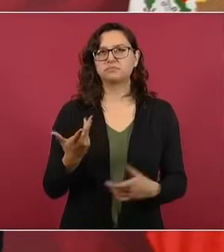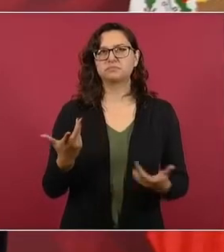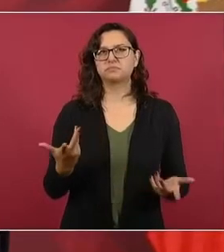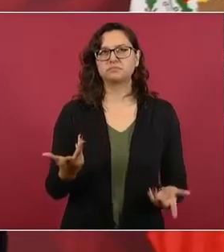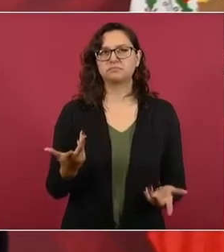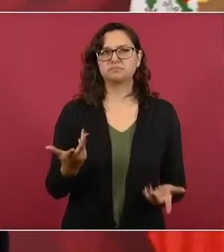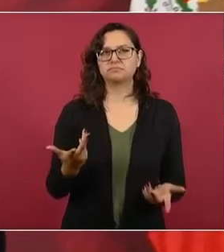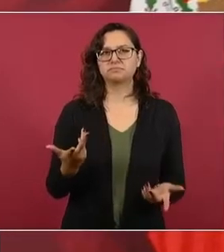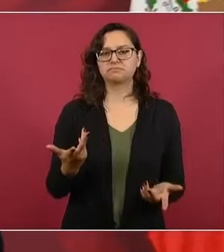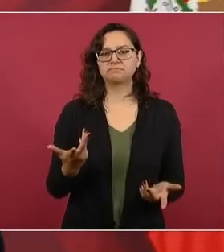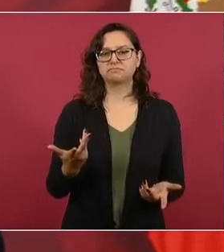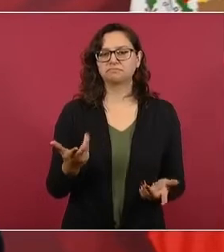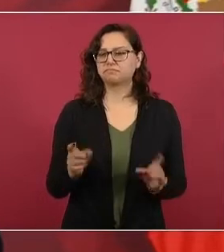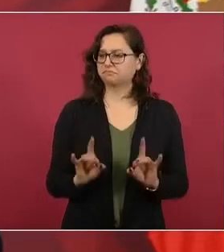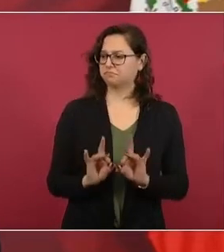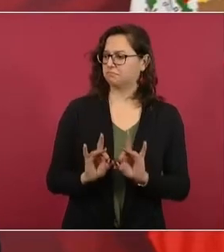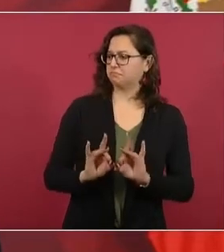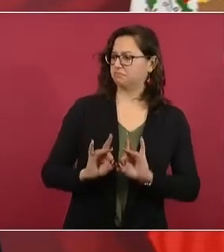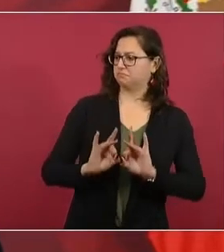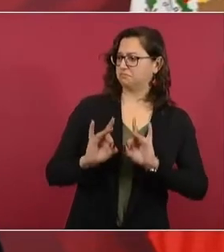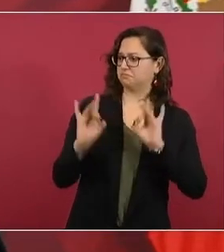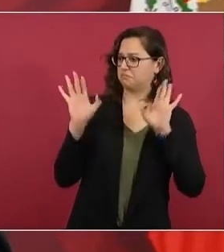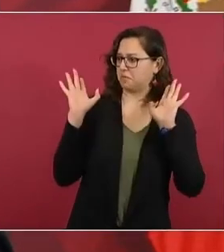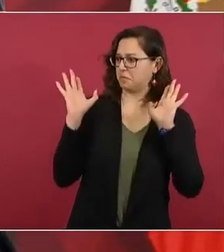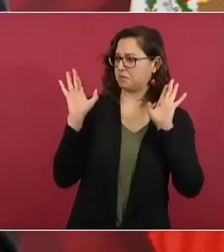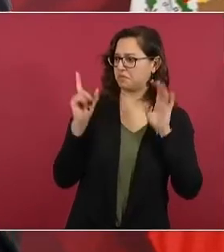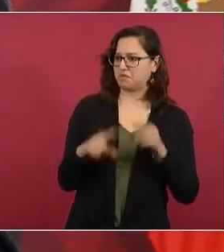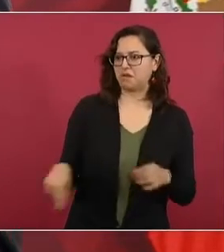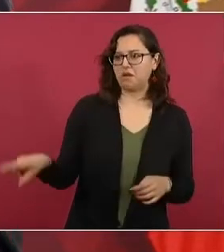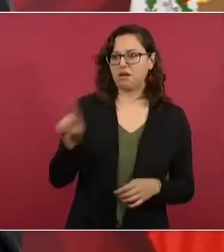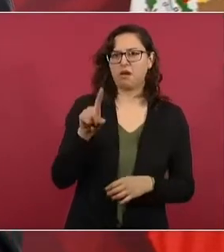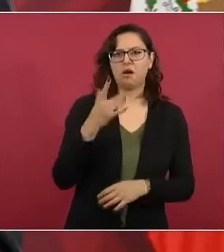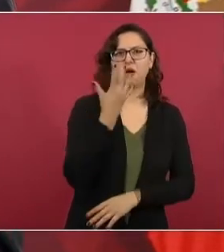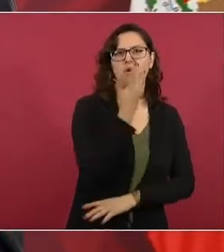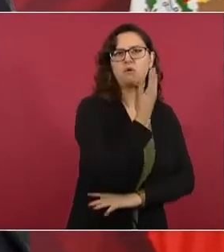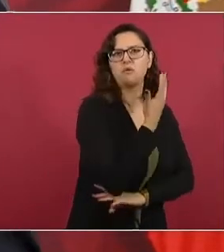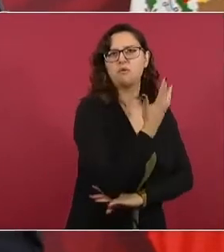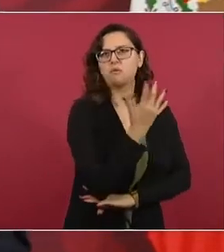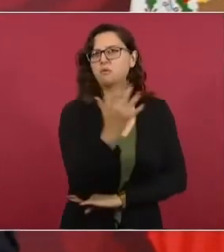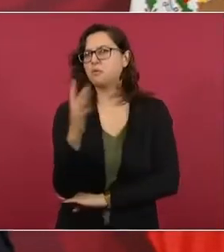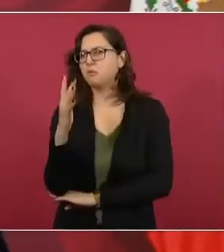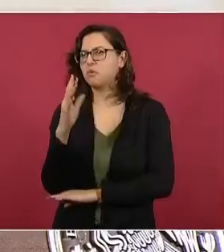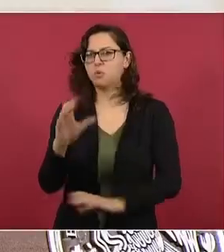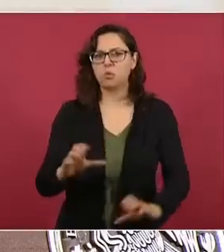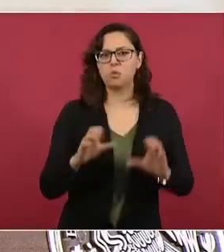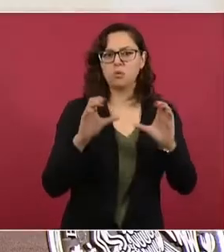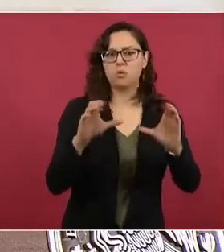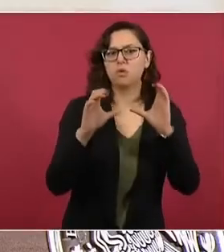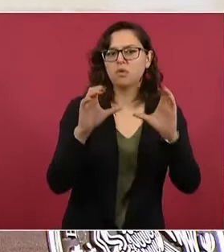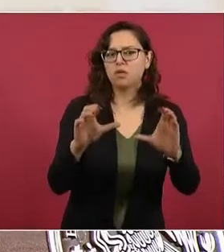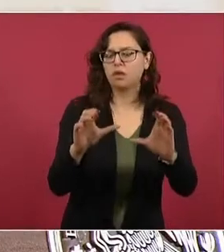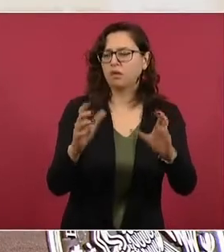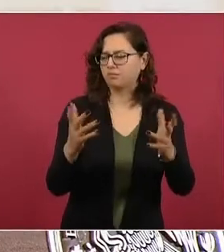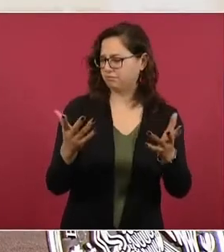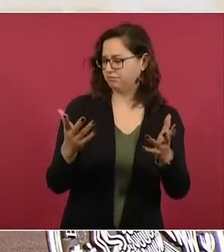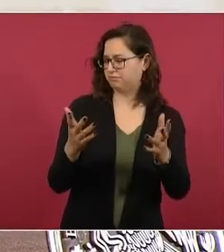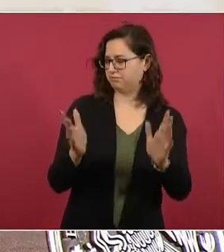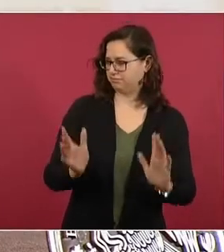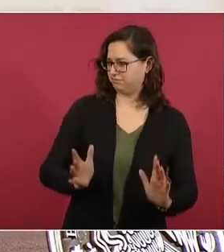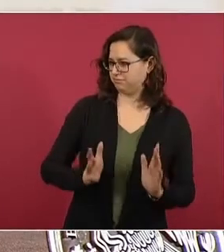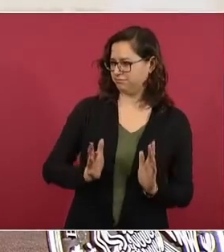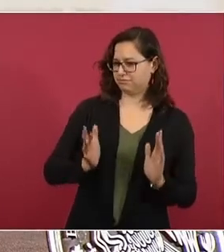ahora les sale la preocupación por el medio ambiente que no vieron lo